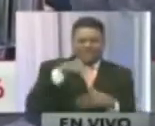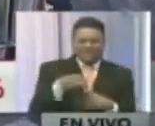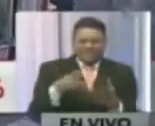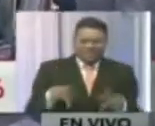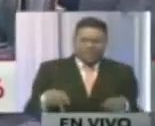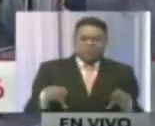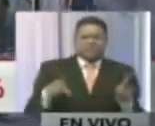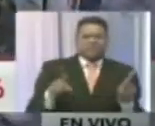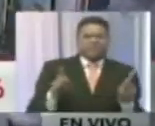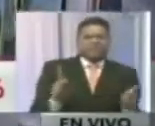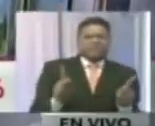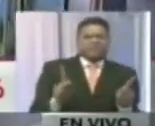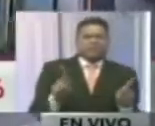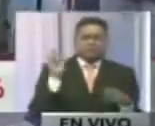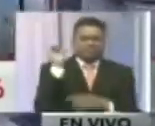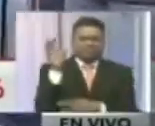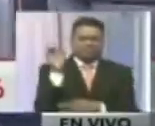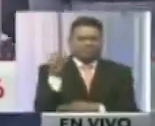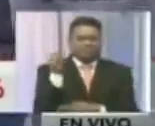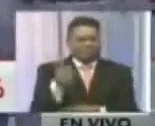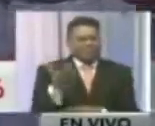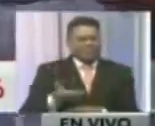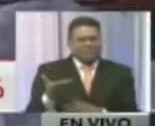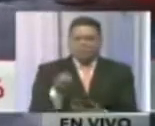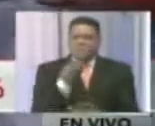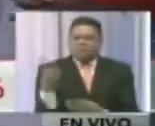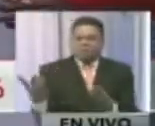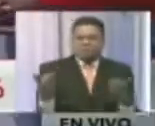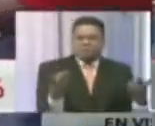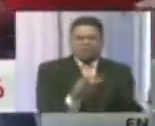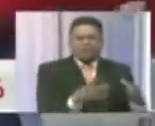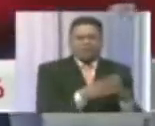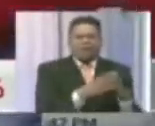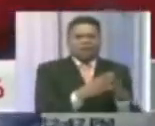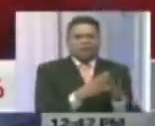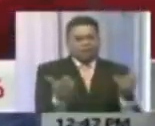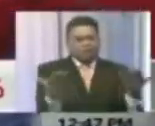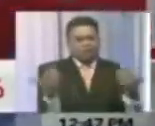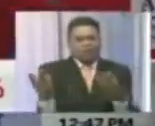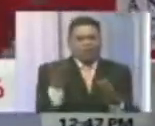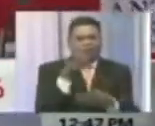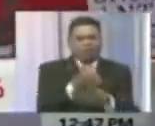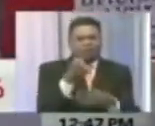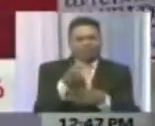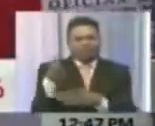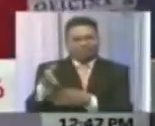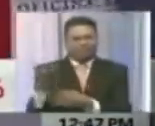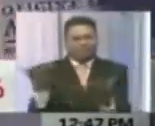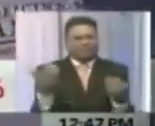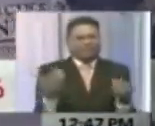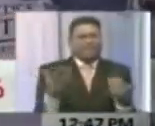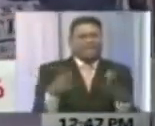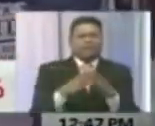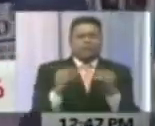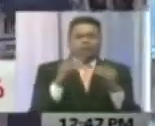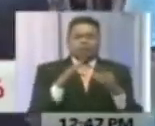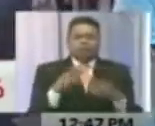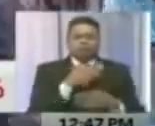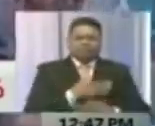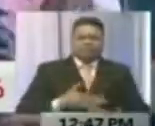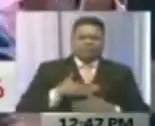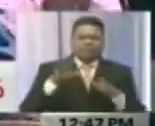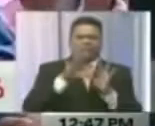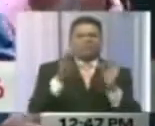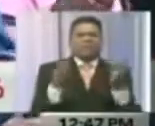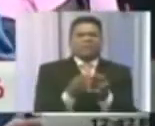que este festival sirva para la bienvenida de propios y de visitantes y, por supuesto, el disfrute en familia. Con esta información desde